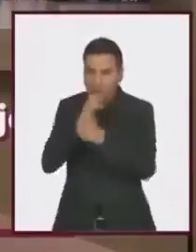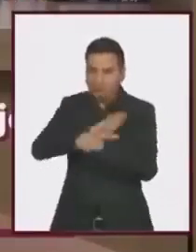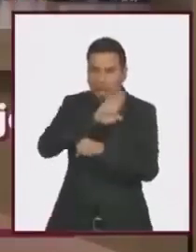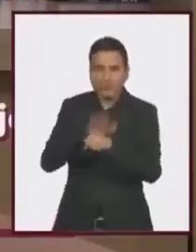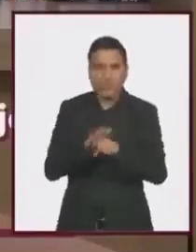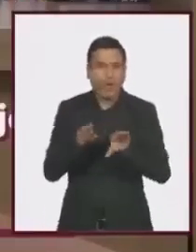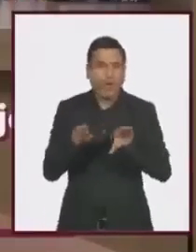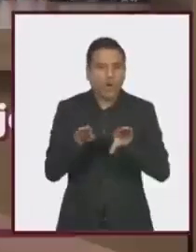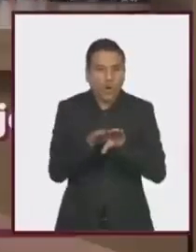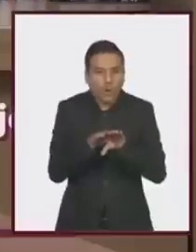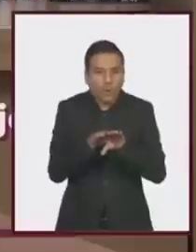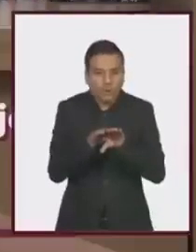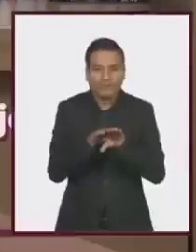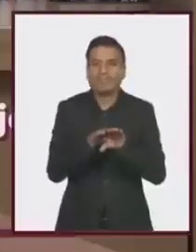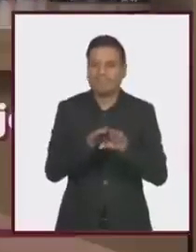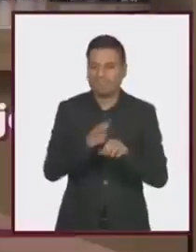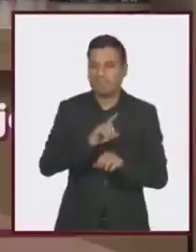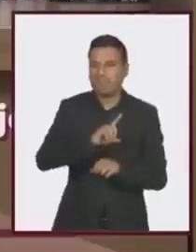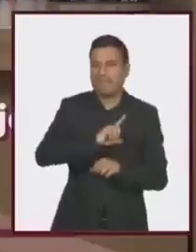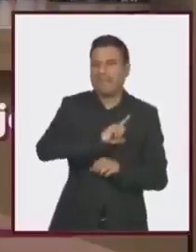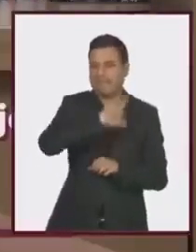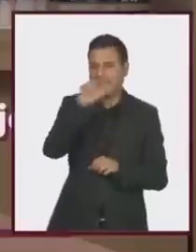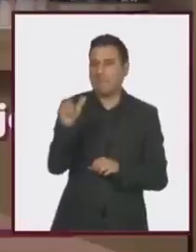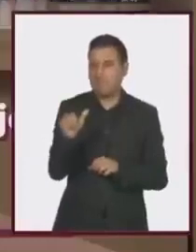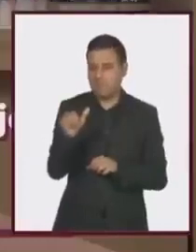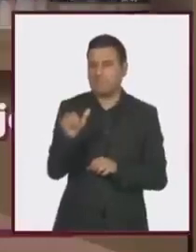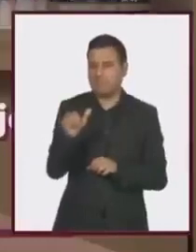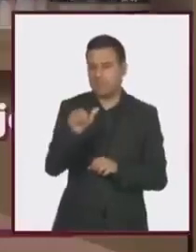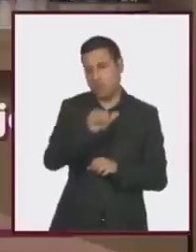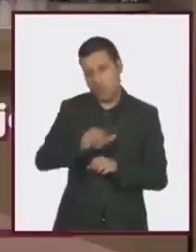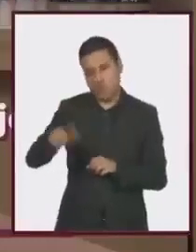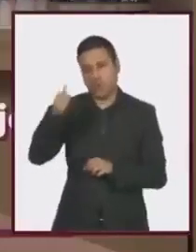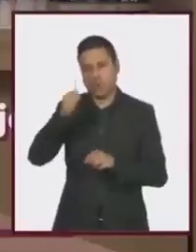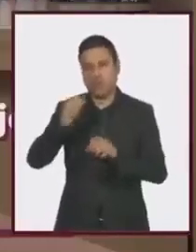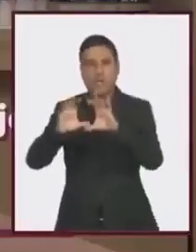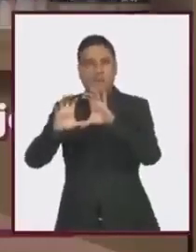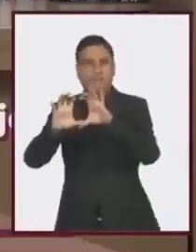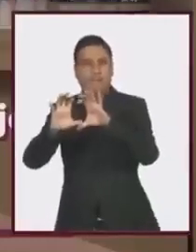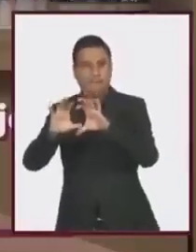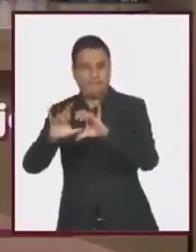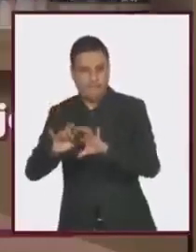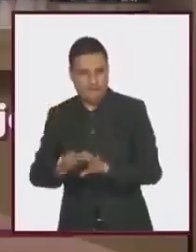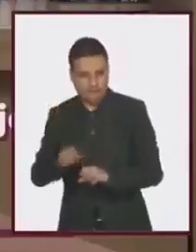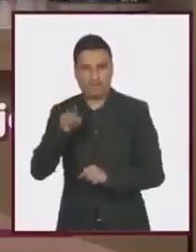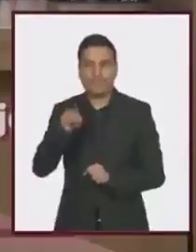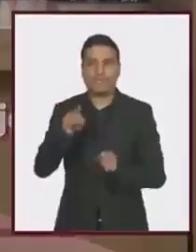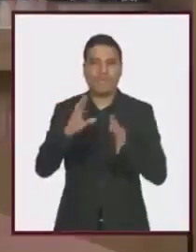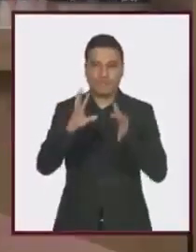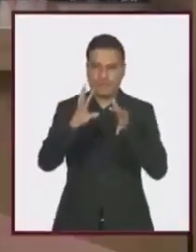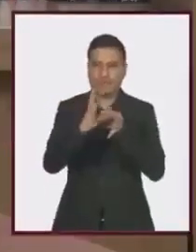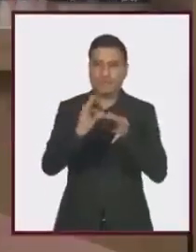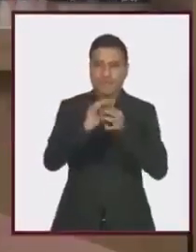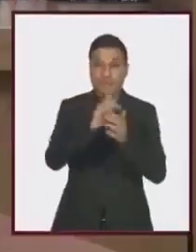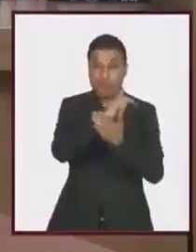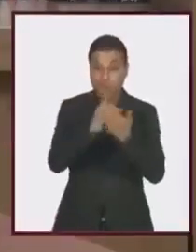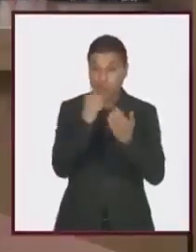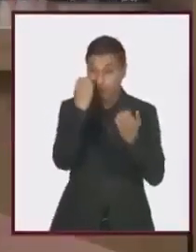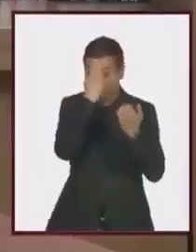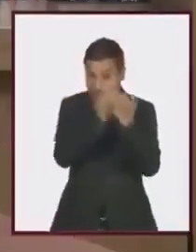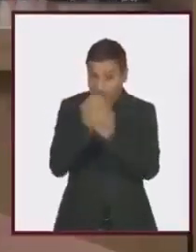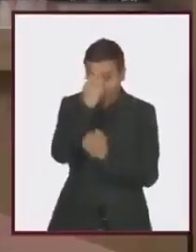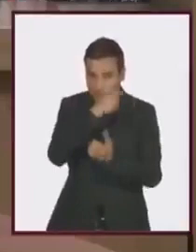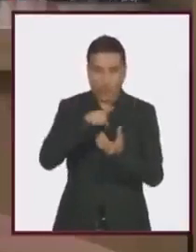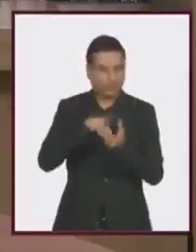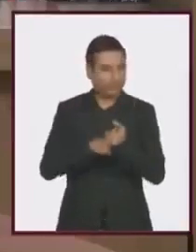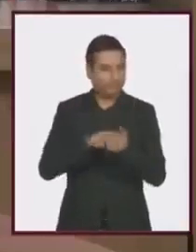se desarrollan en otro documento que no es el programa analítico y que se